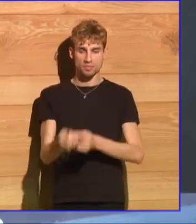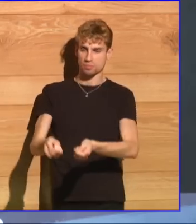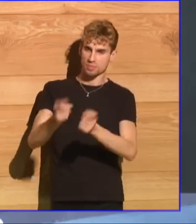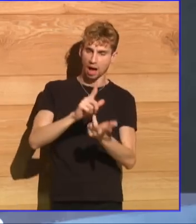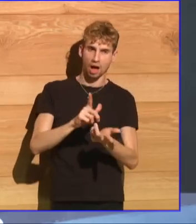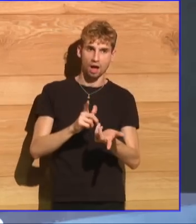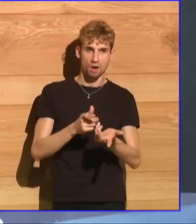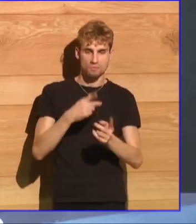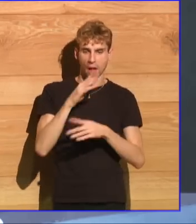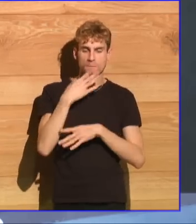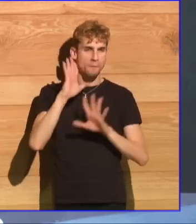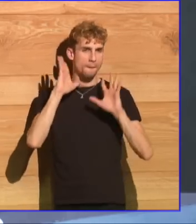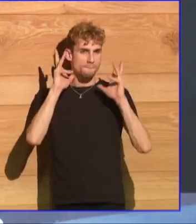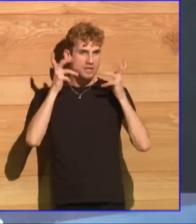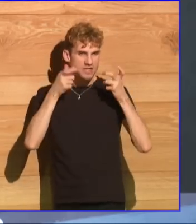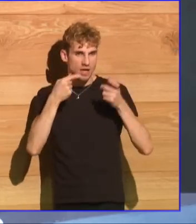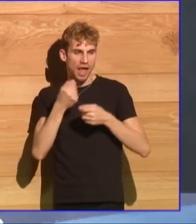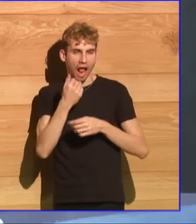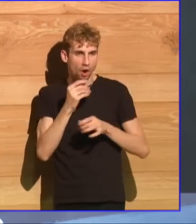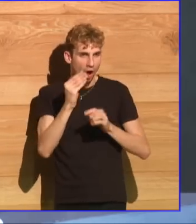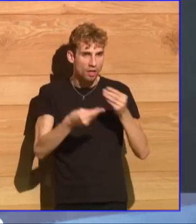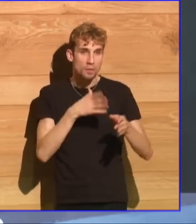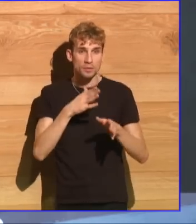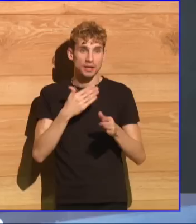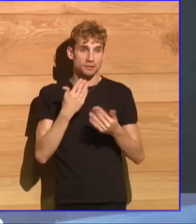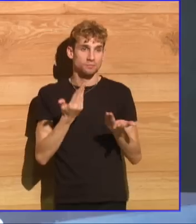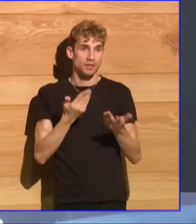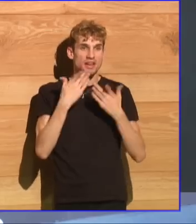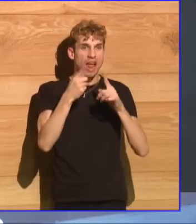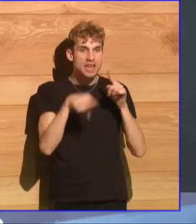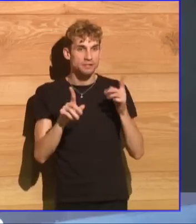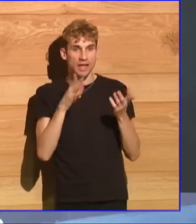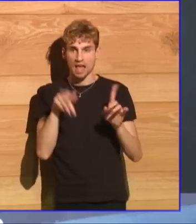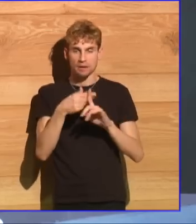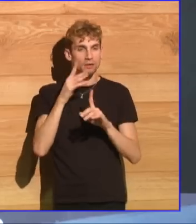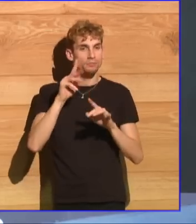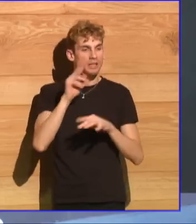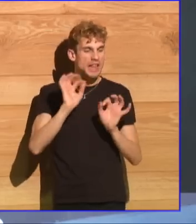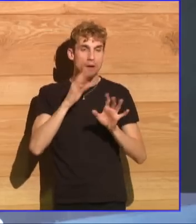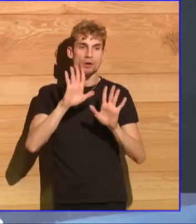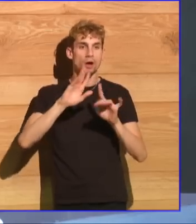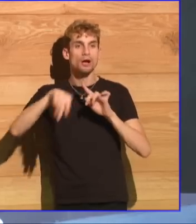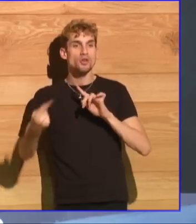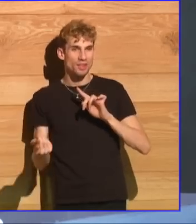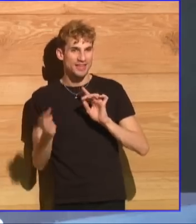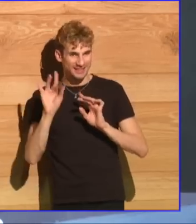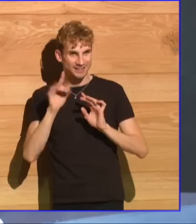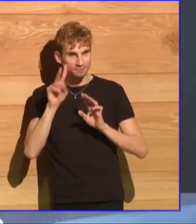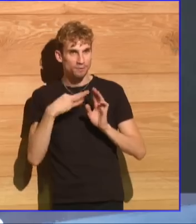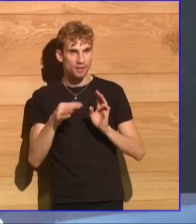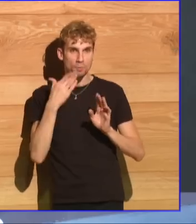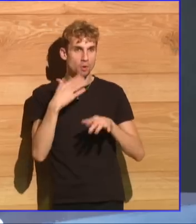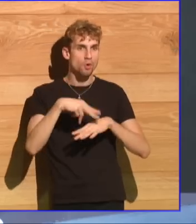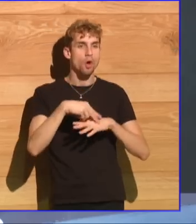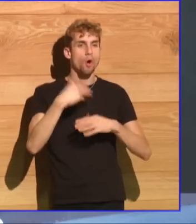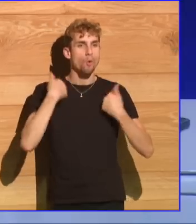algo por medio de la elipsis, porque no vemos casi nada, vemos las consecuencias, vemos cómo se arrastra un cuerpo, vemos cómo se tira de él,